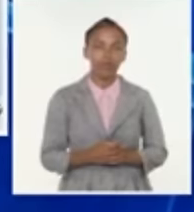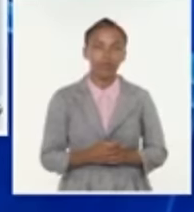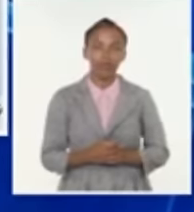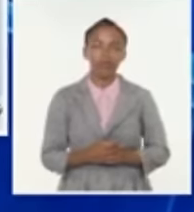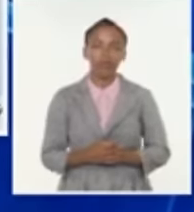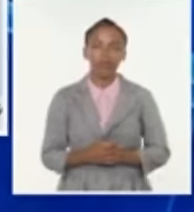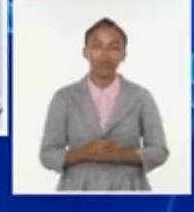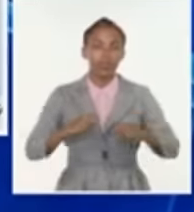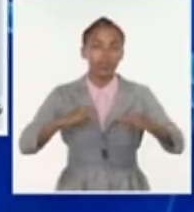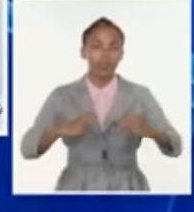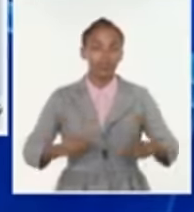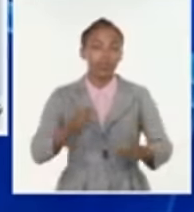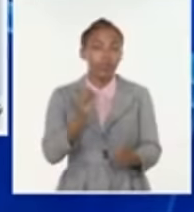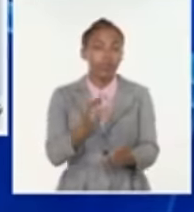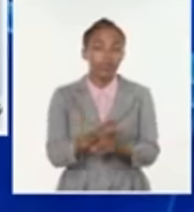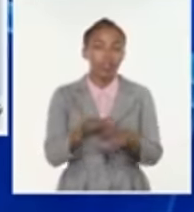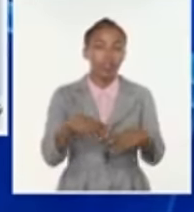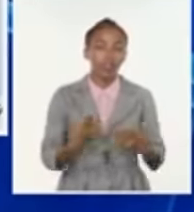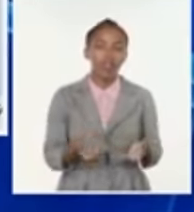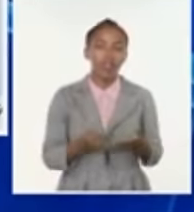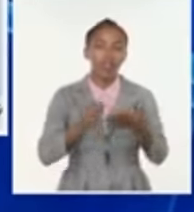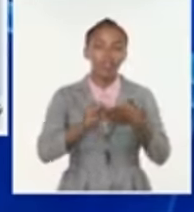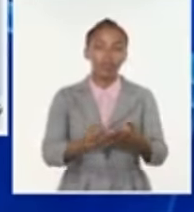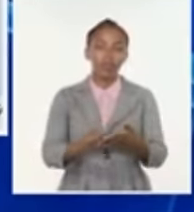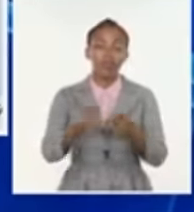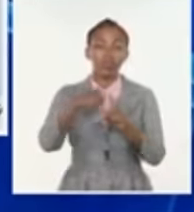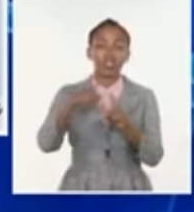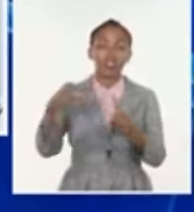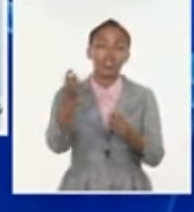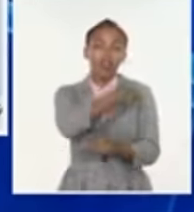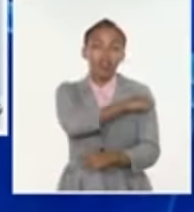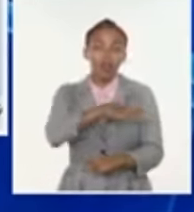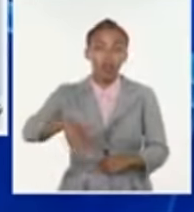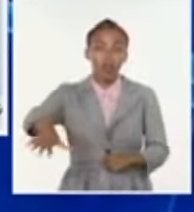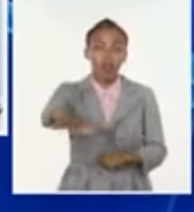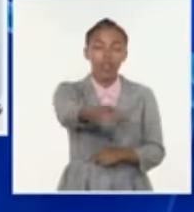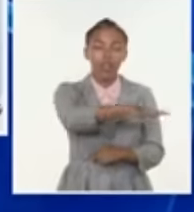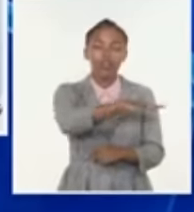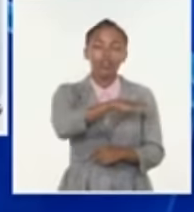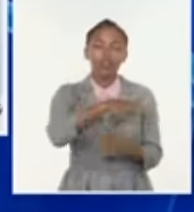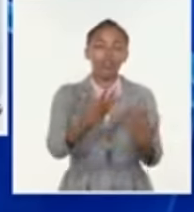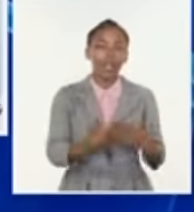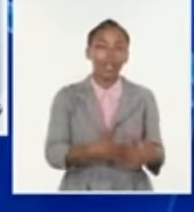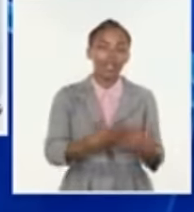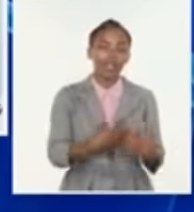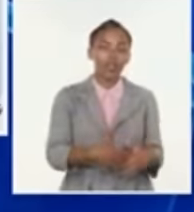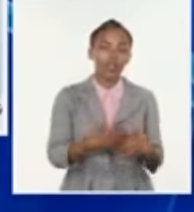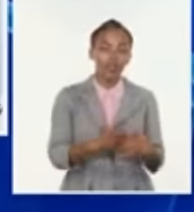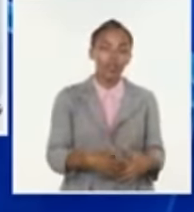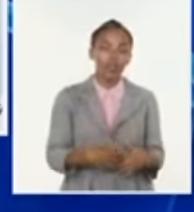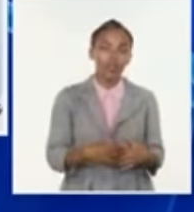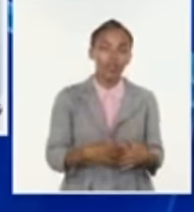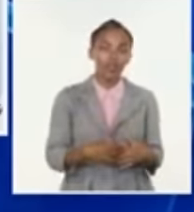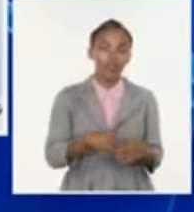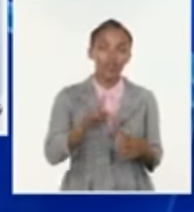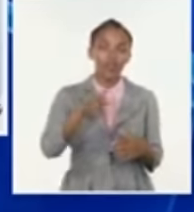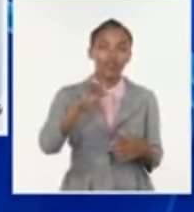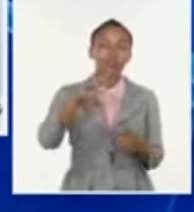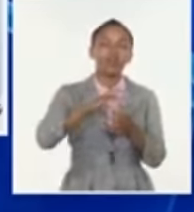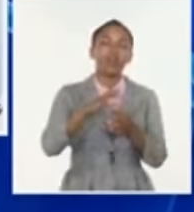Reactivar los servicios técnicos a la población, la industria ligera y la industria química. Se aprobó un esquema para